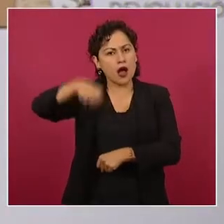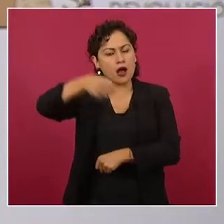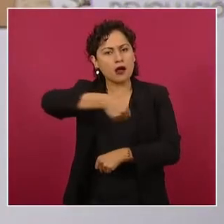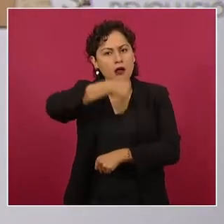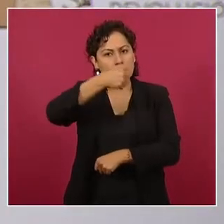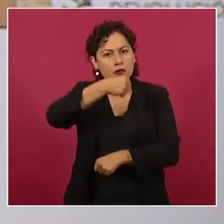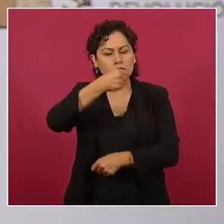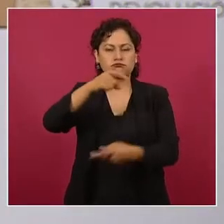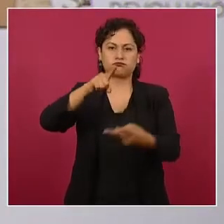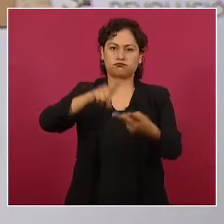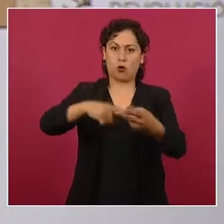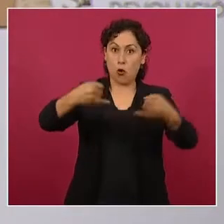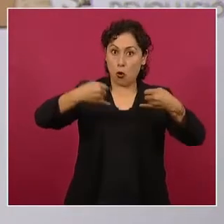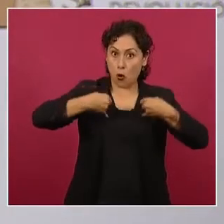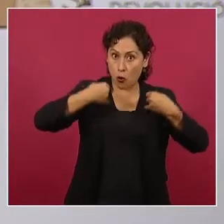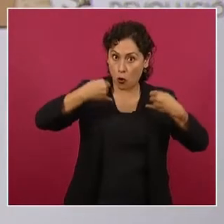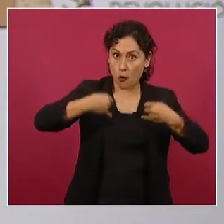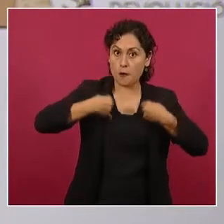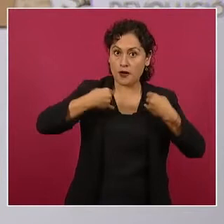Construyendo Futuro,